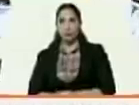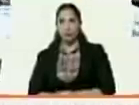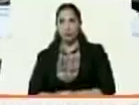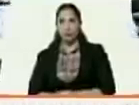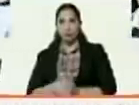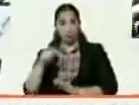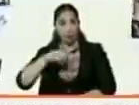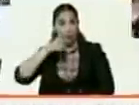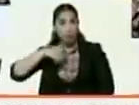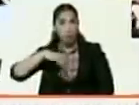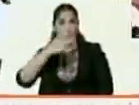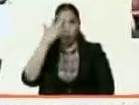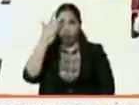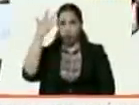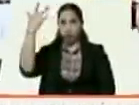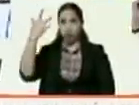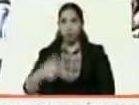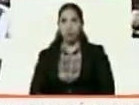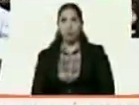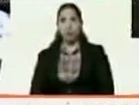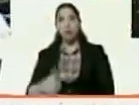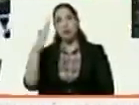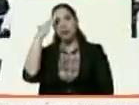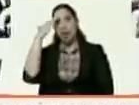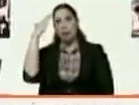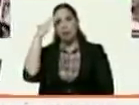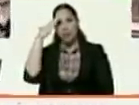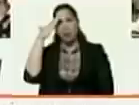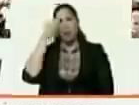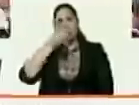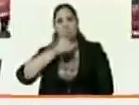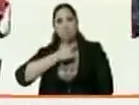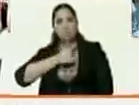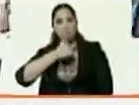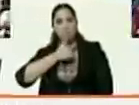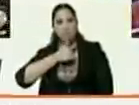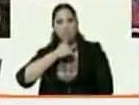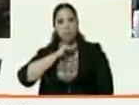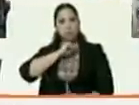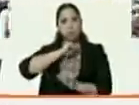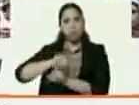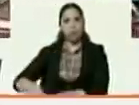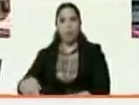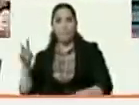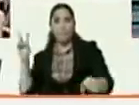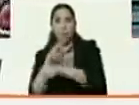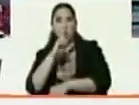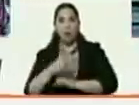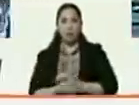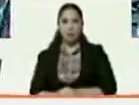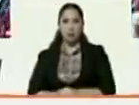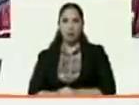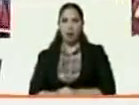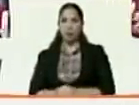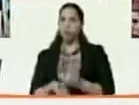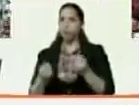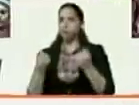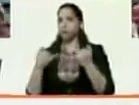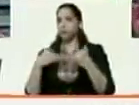Este pueblo es sabio. Ha sabido con paciencia derrotar a la violencia, con mucha